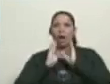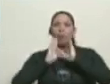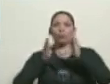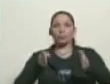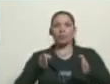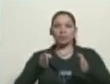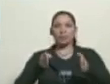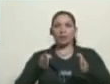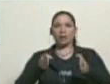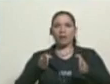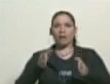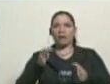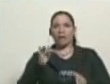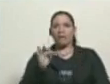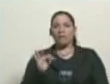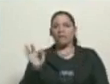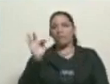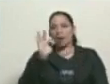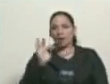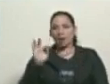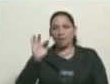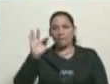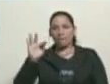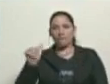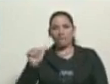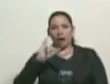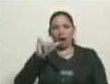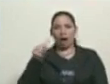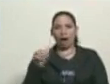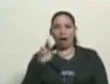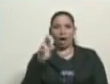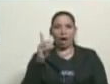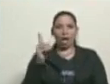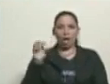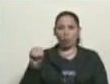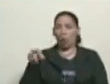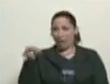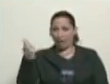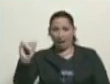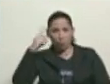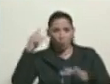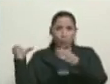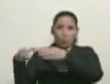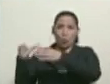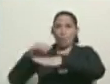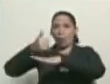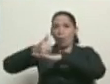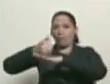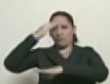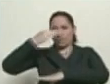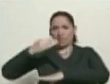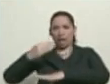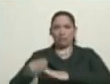Francisco Fajardo. Allí se apostaron un grupo de oficiales,